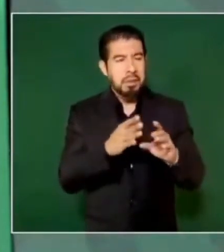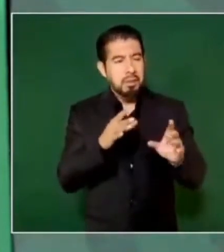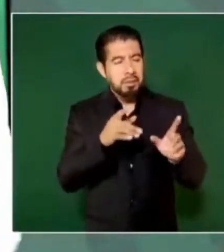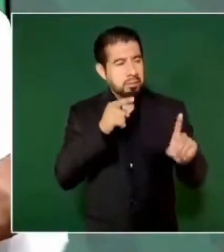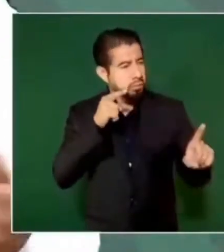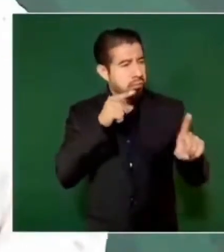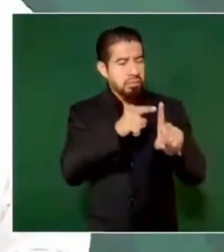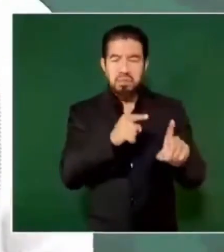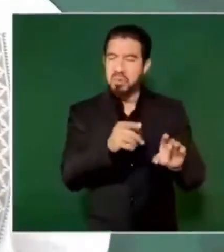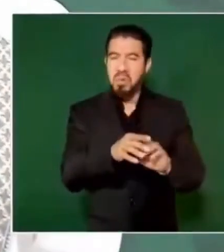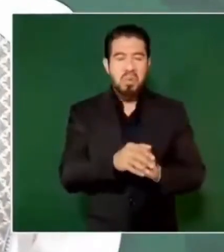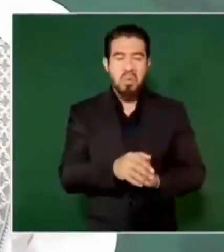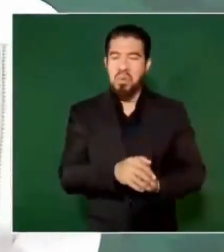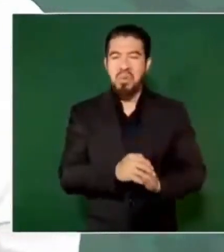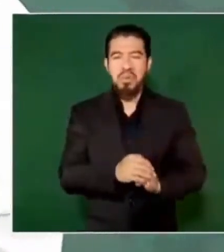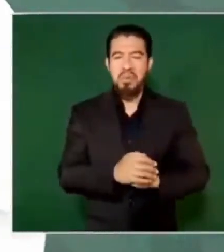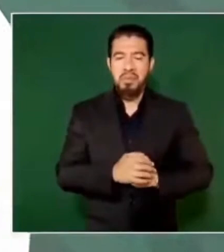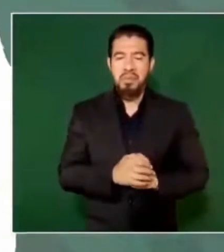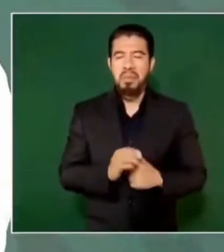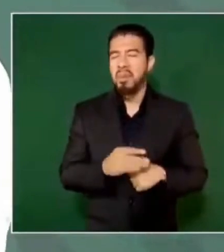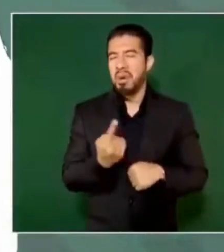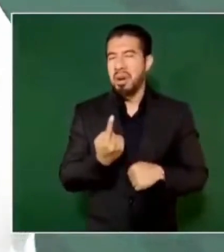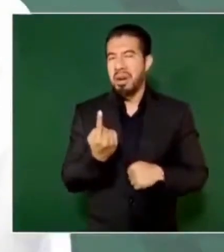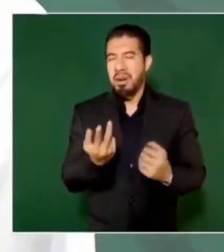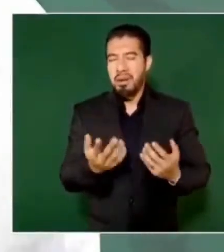Que le digan,